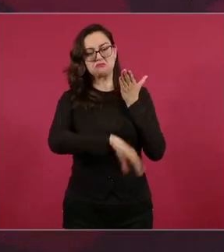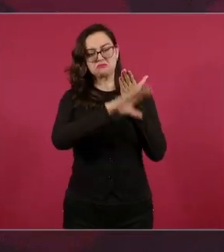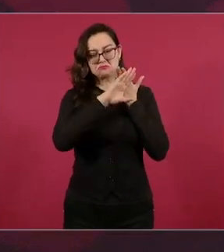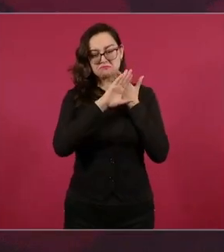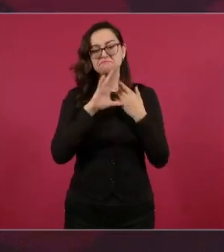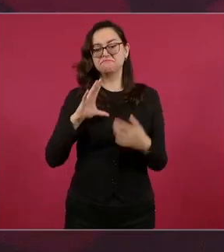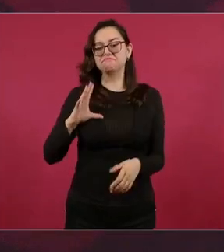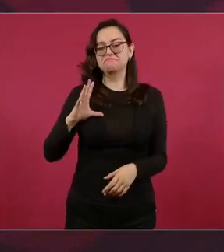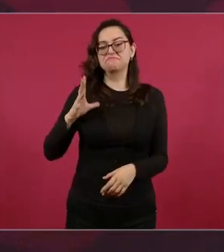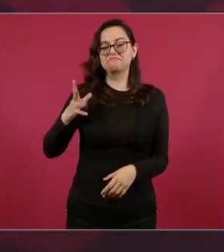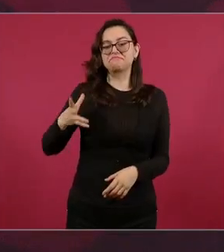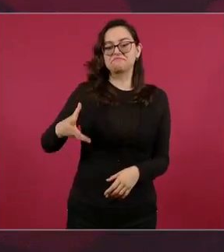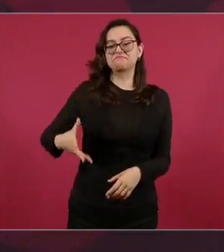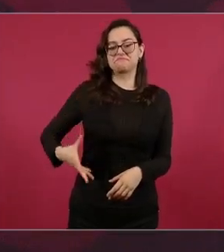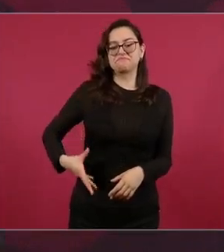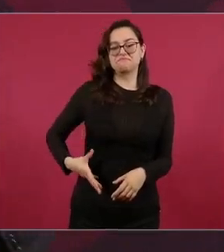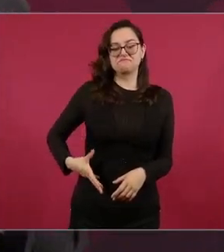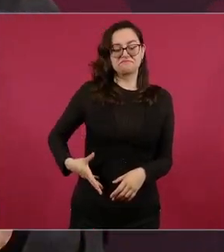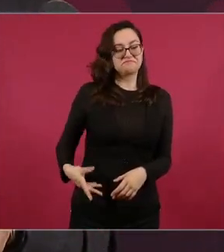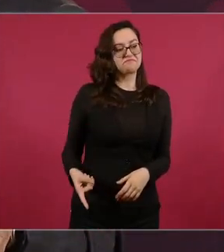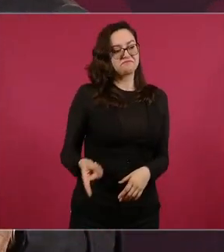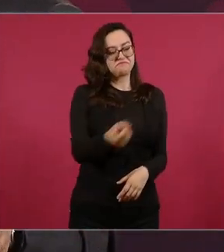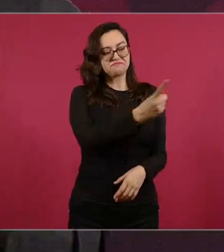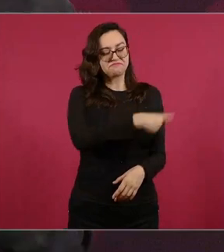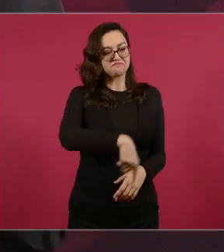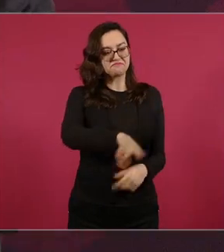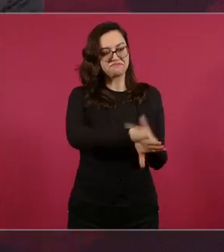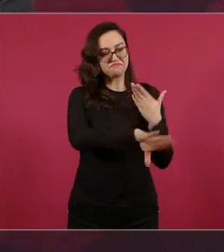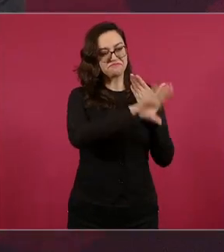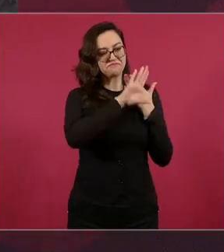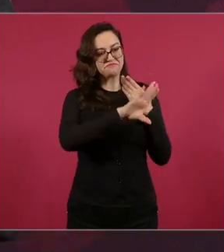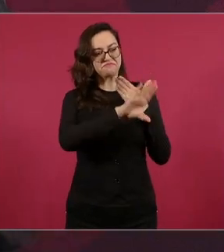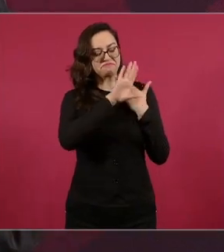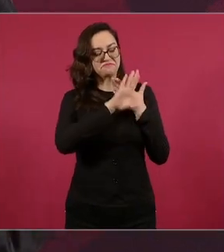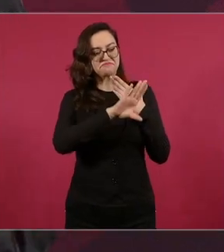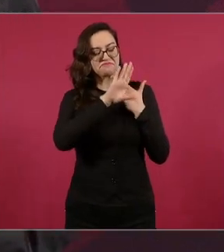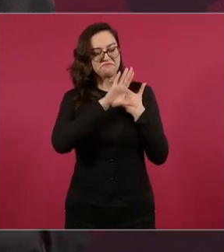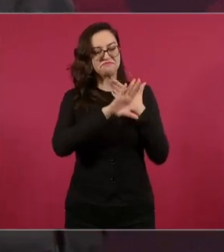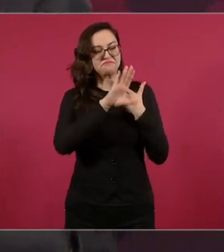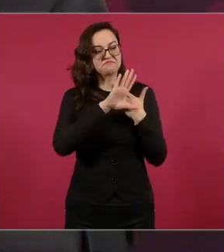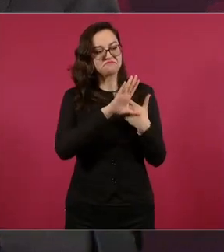tener adversarios a estos corruptos.